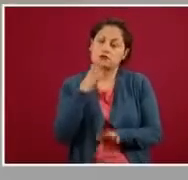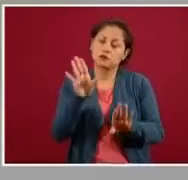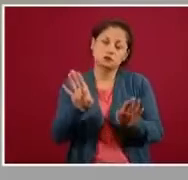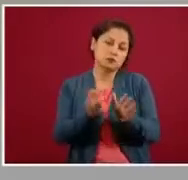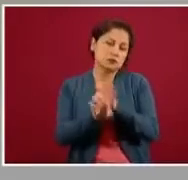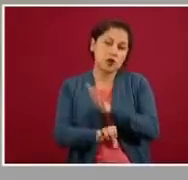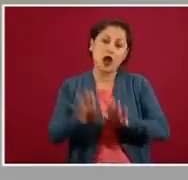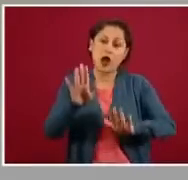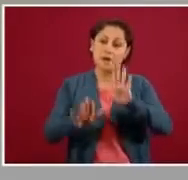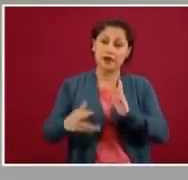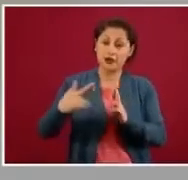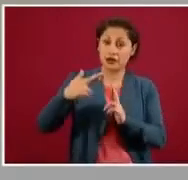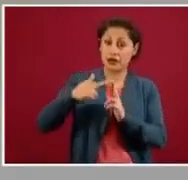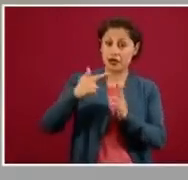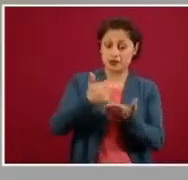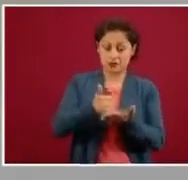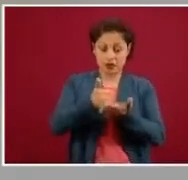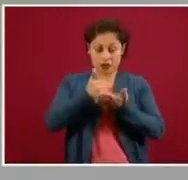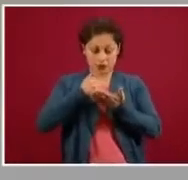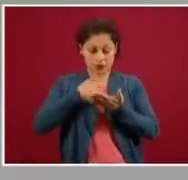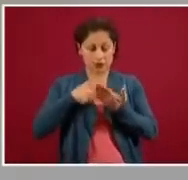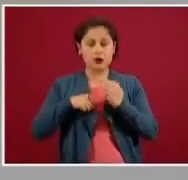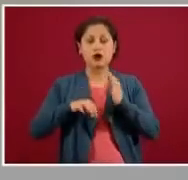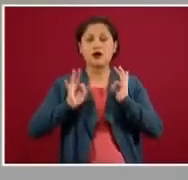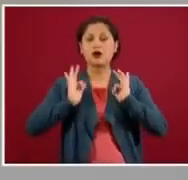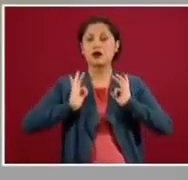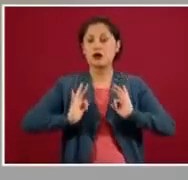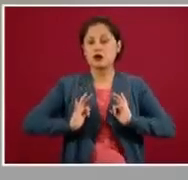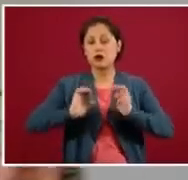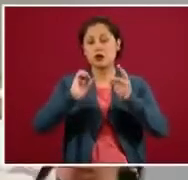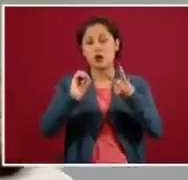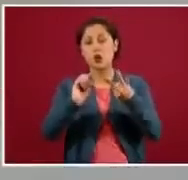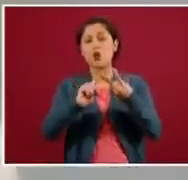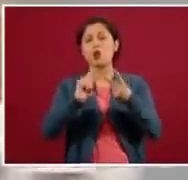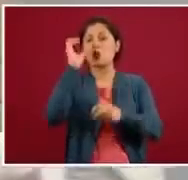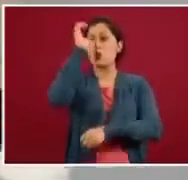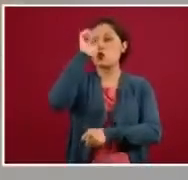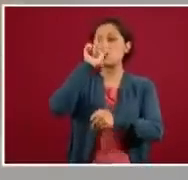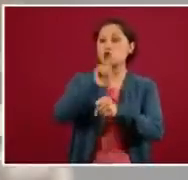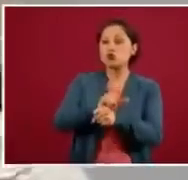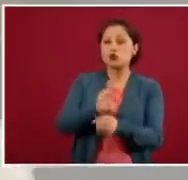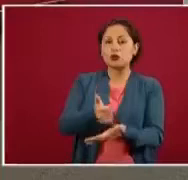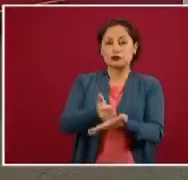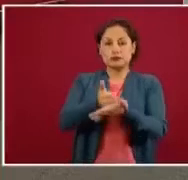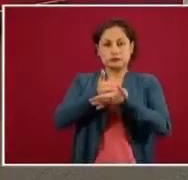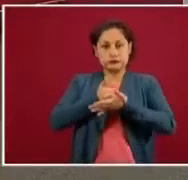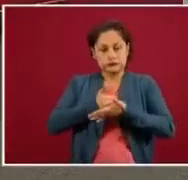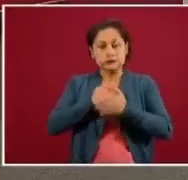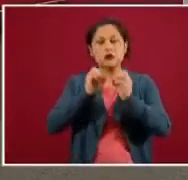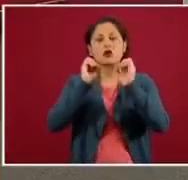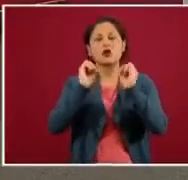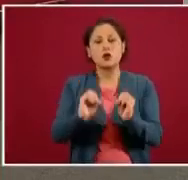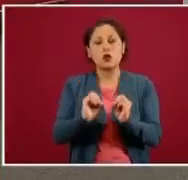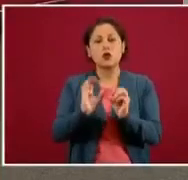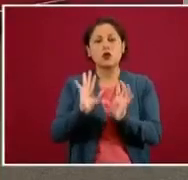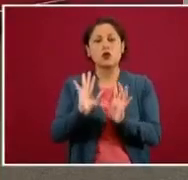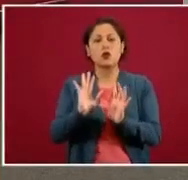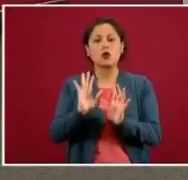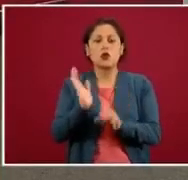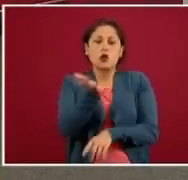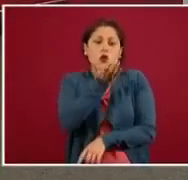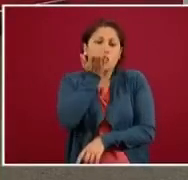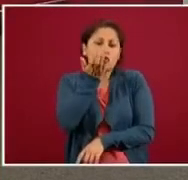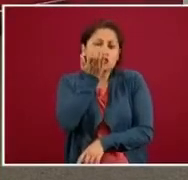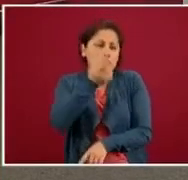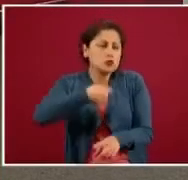carácter religioso, a veces son símbolos culturales, a veces están en los propios modos de convivencia entre